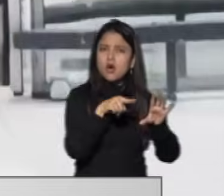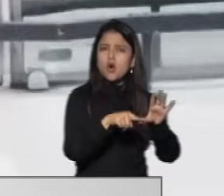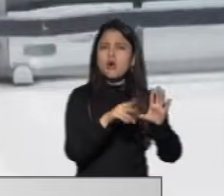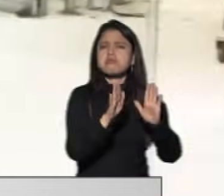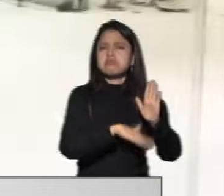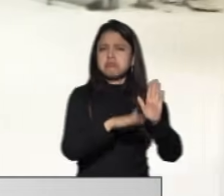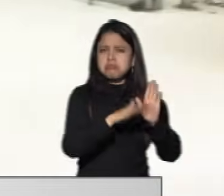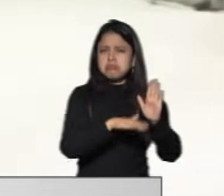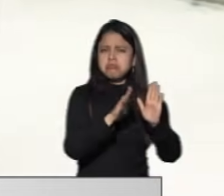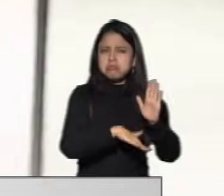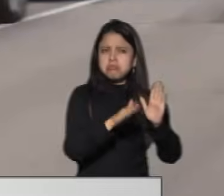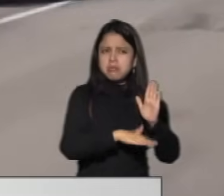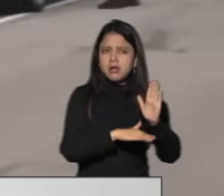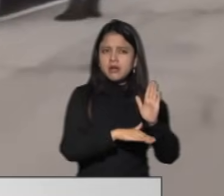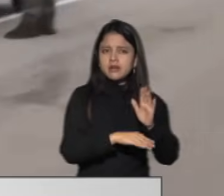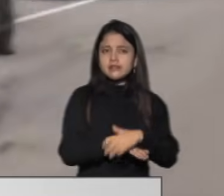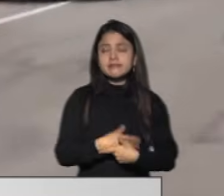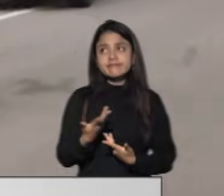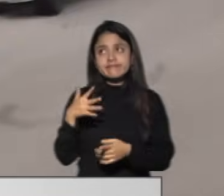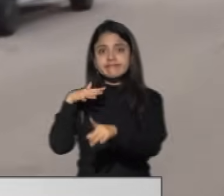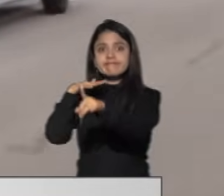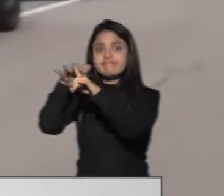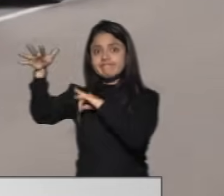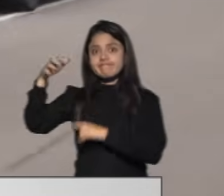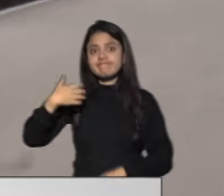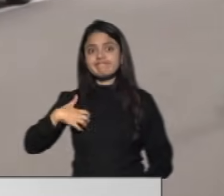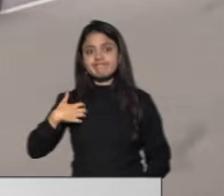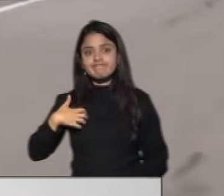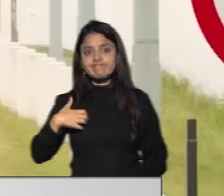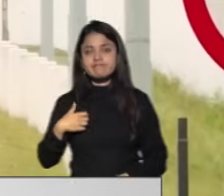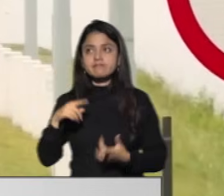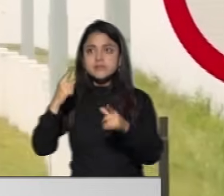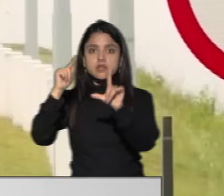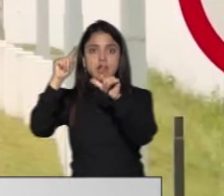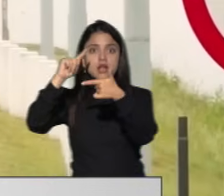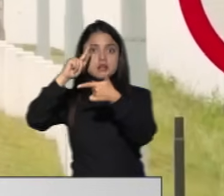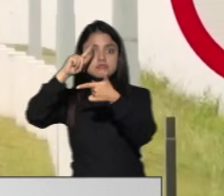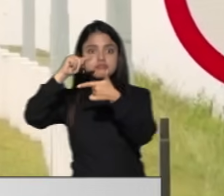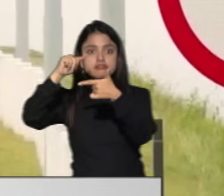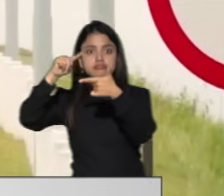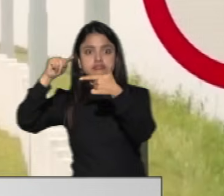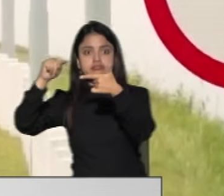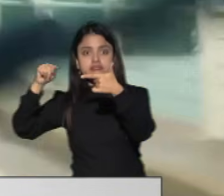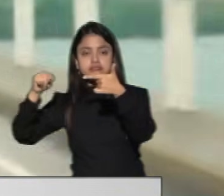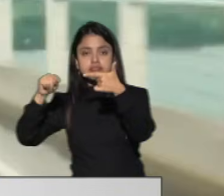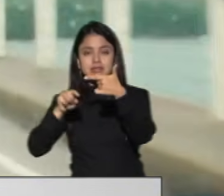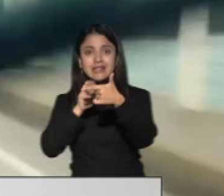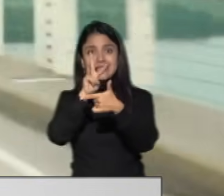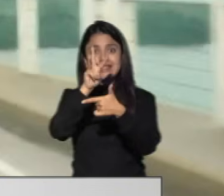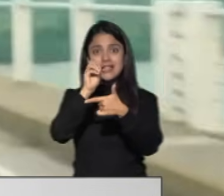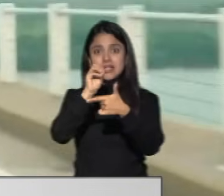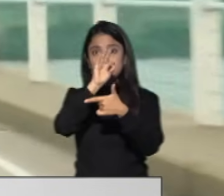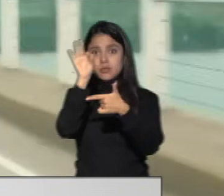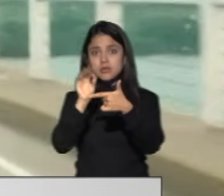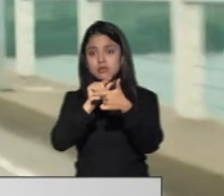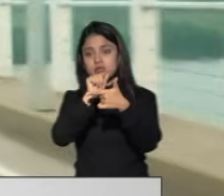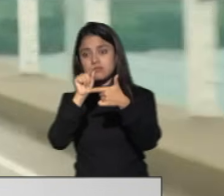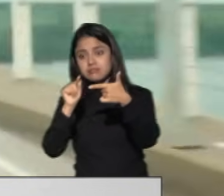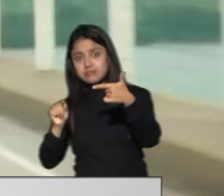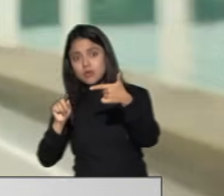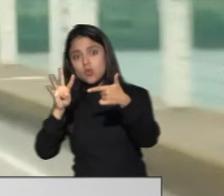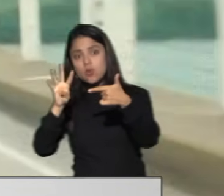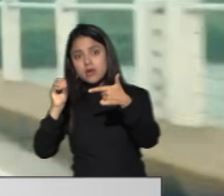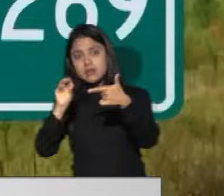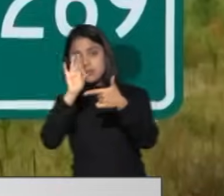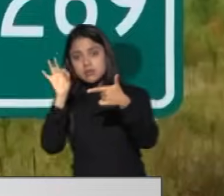Uruguay. Este comportamiento afecta al mercado, que reporta una disminución de sus ventas de entre el 30% y el